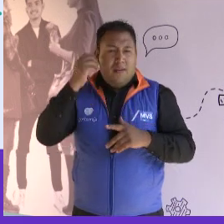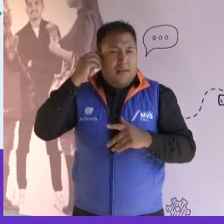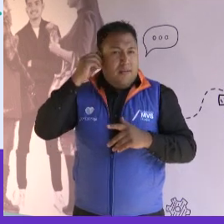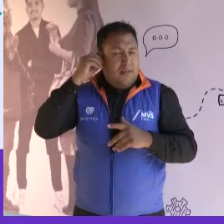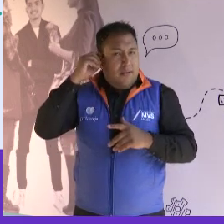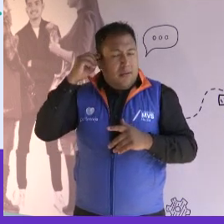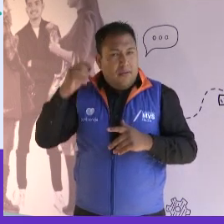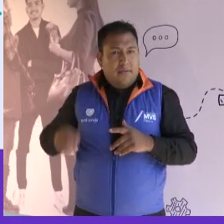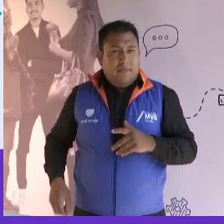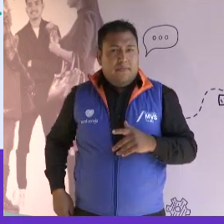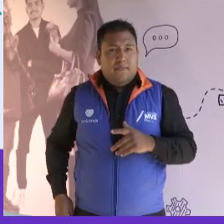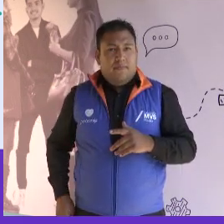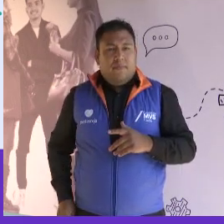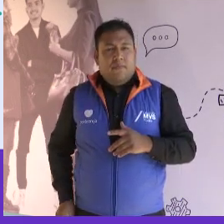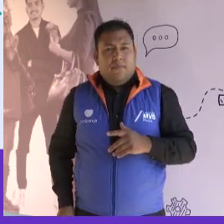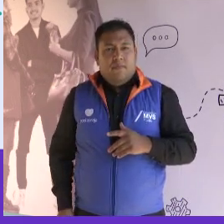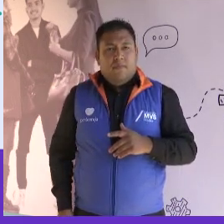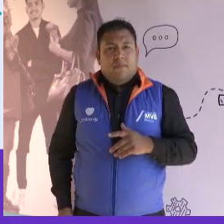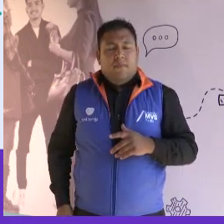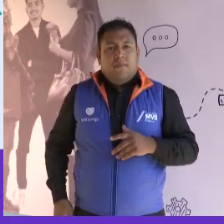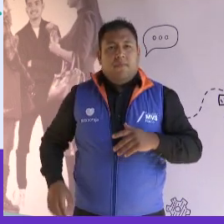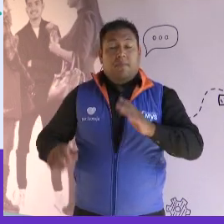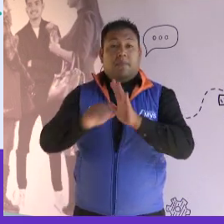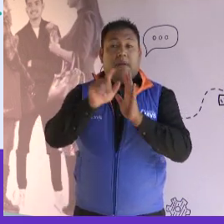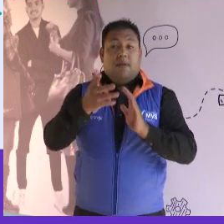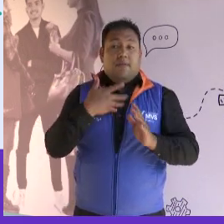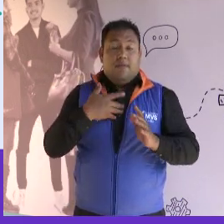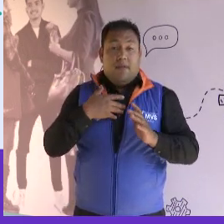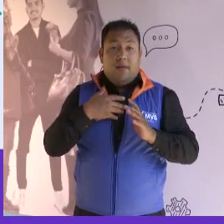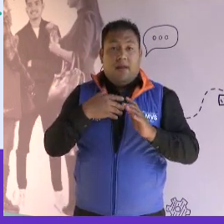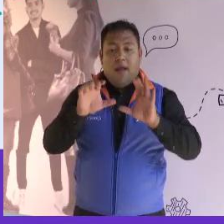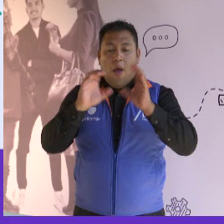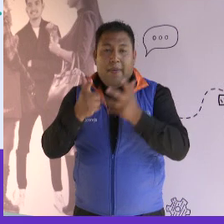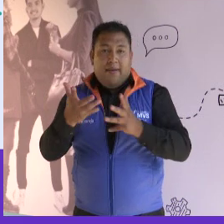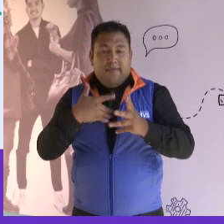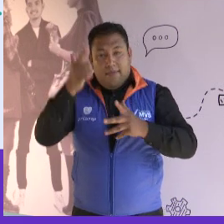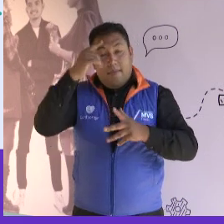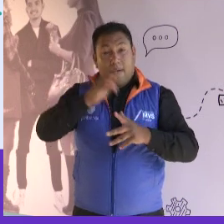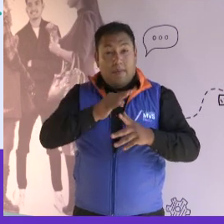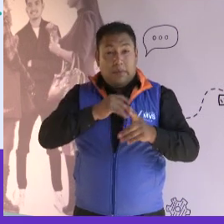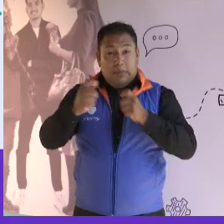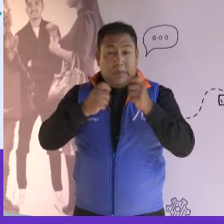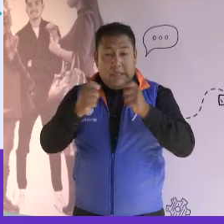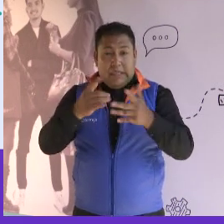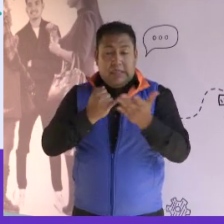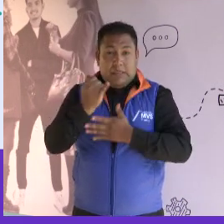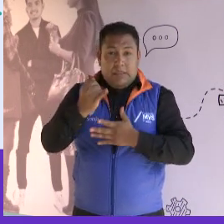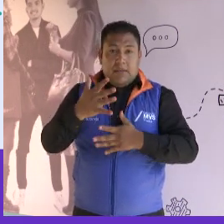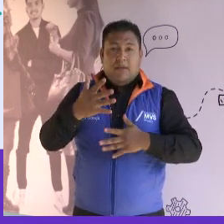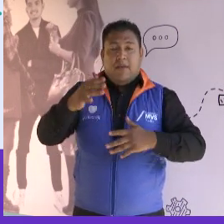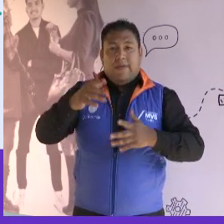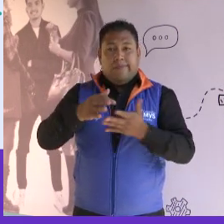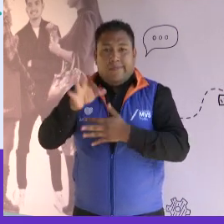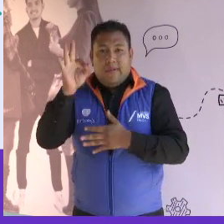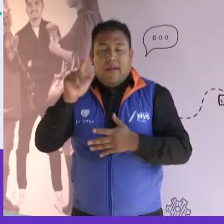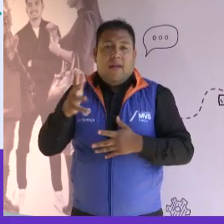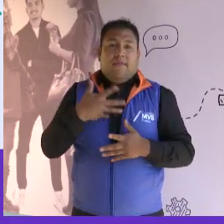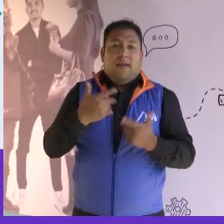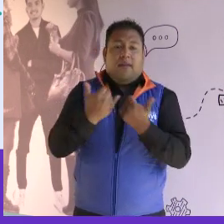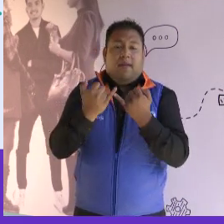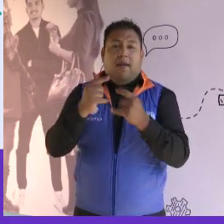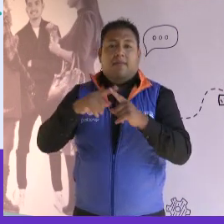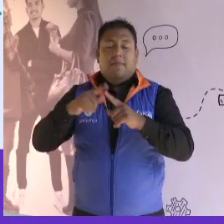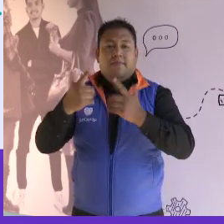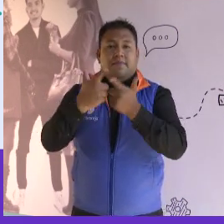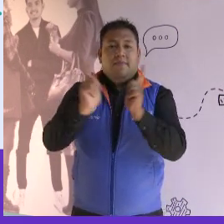estructura colaborativa, operativa, ¿no? En donde hay un comité directivo, hay una tesorería, hay grupos de trabajo, ¿no? Hay